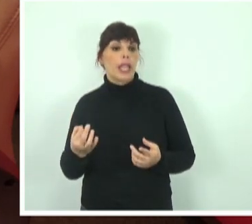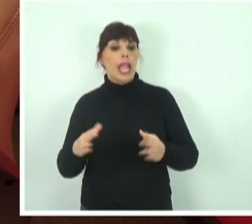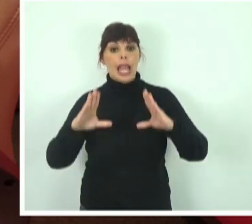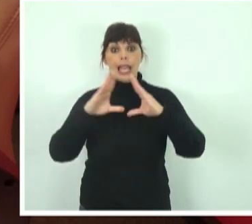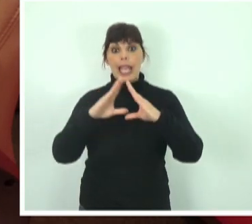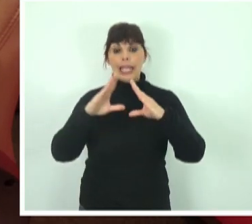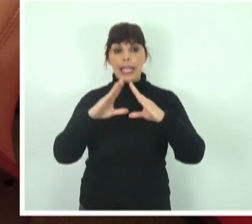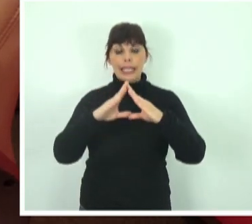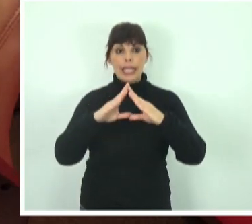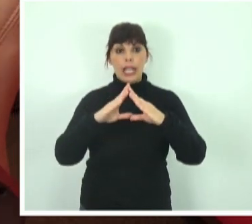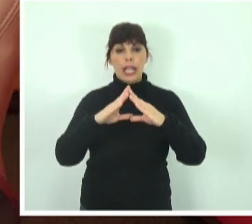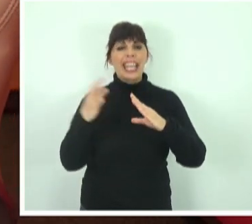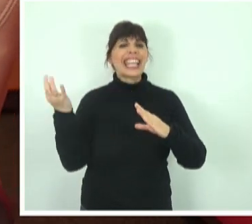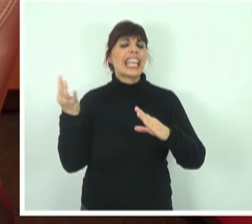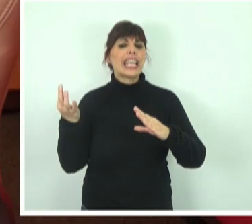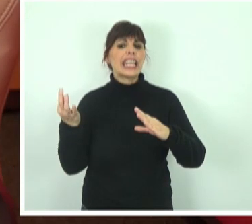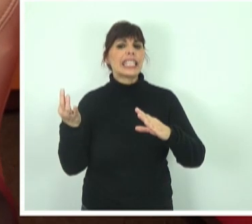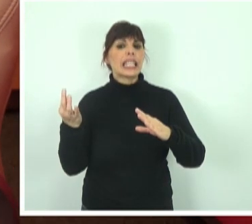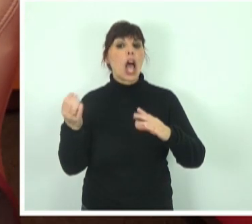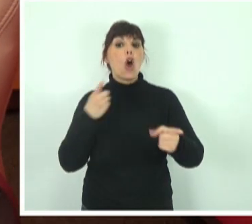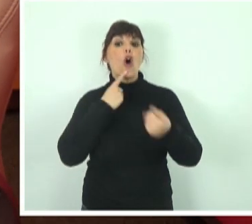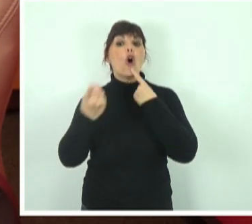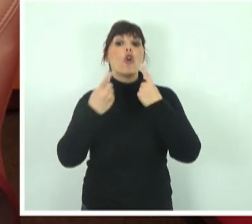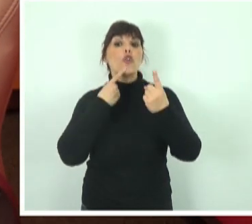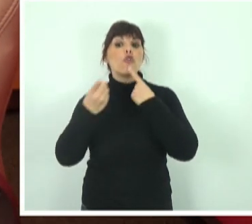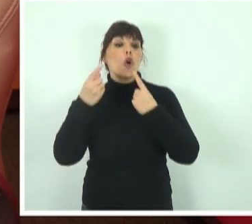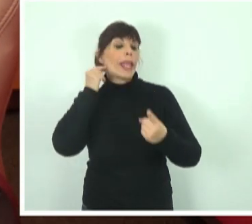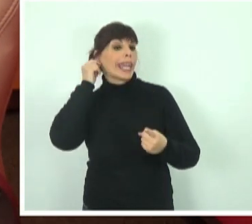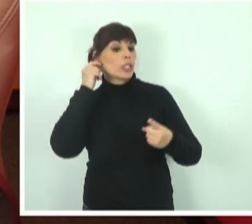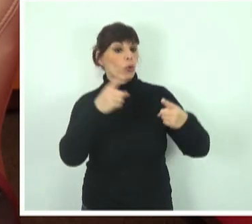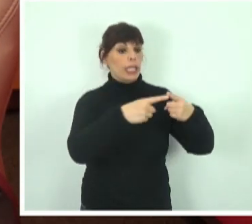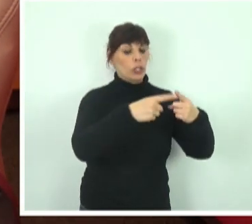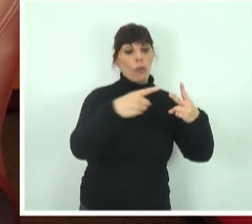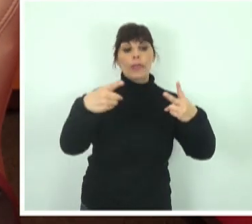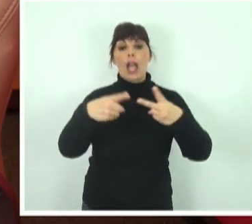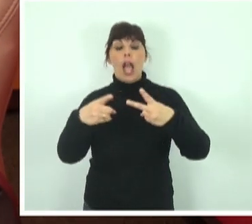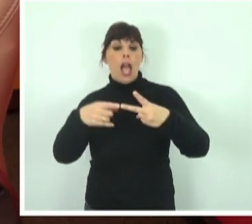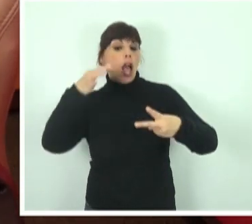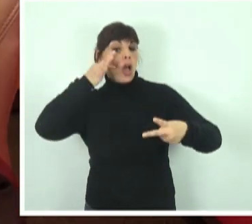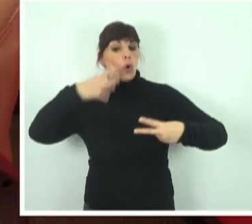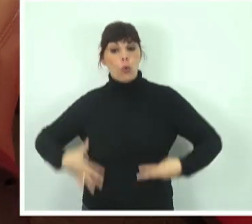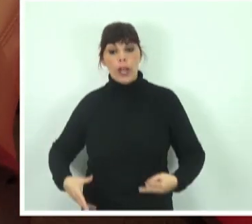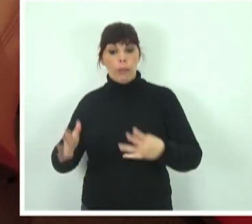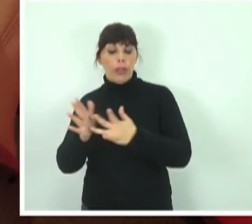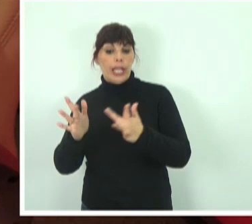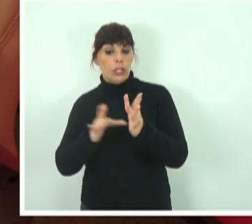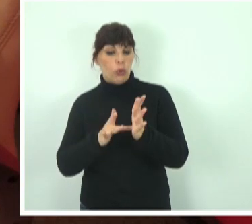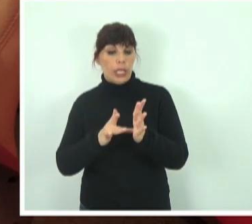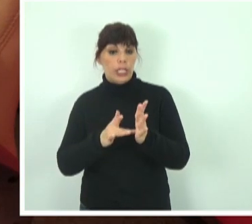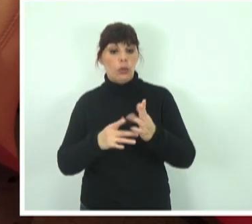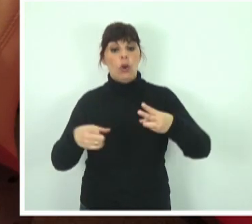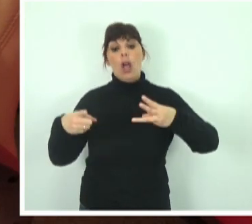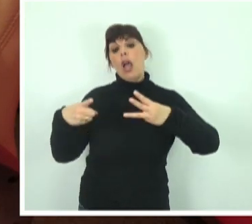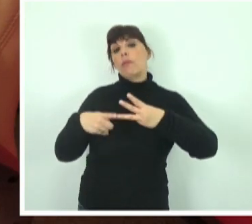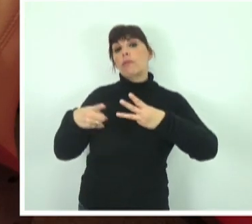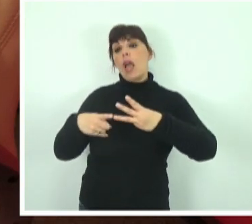Jesucristo. Luego dice que es el cuerpo de Jesucristo. Y luego nos dice que es el